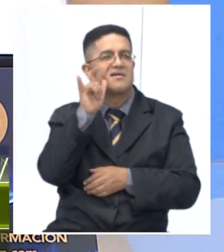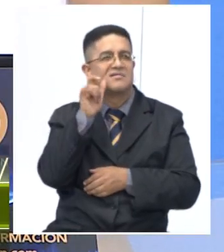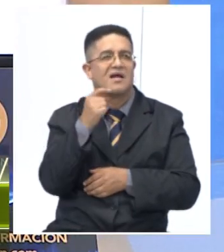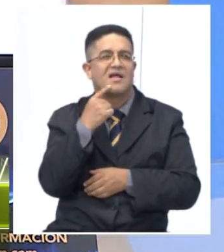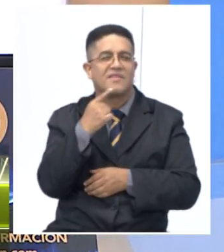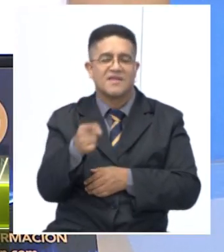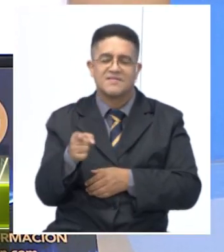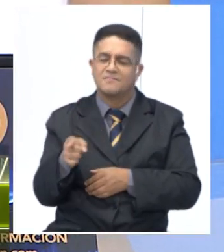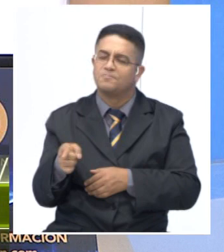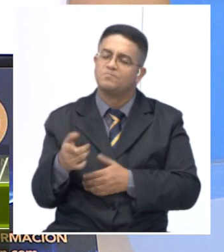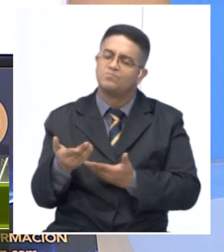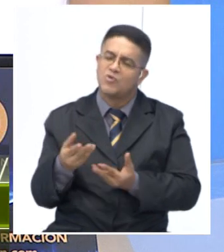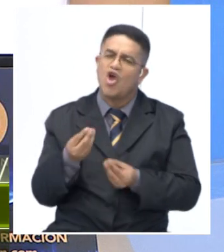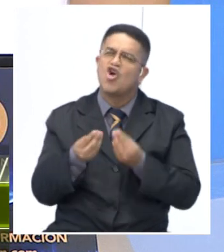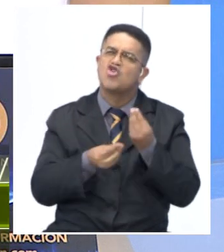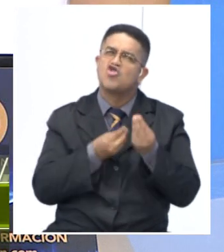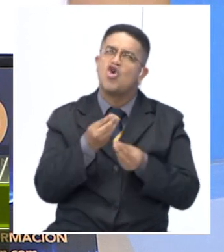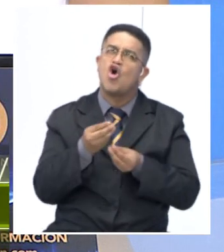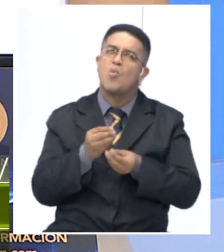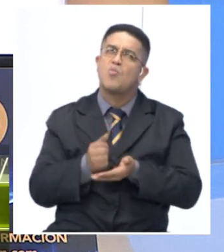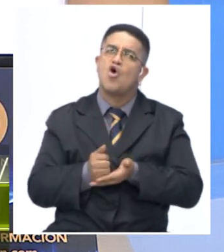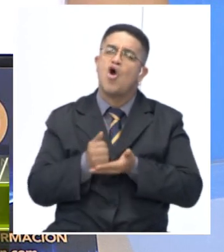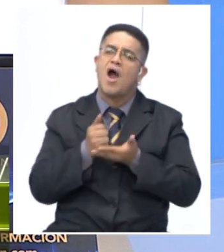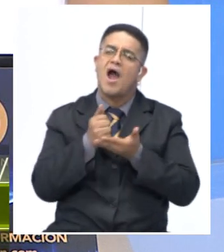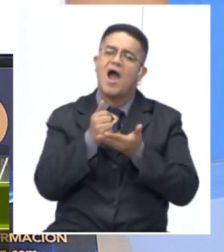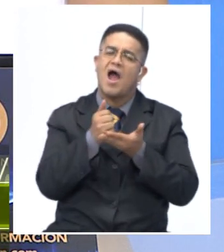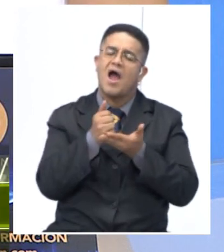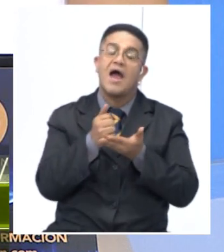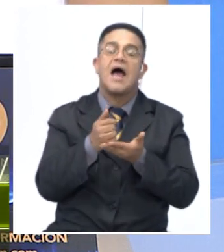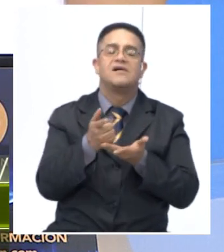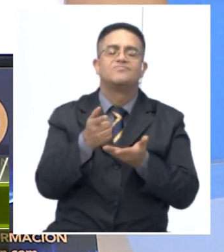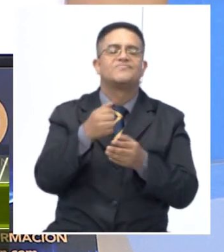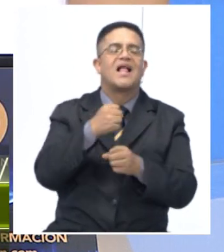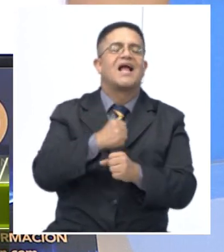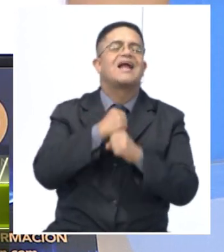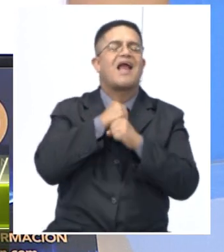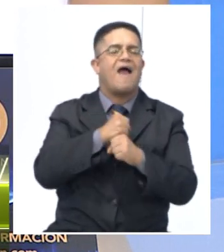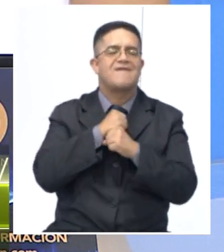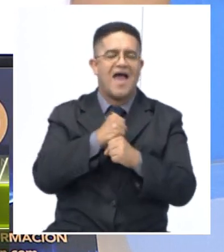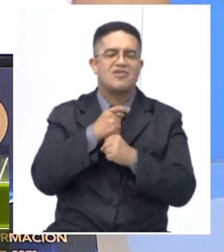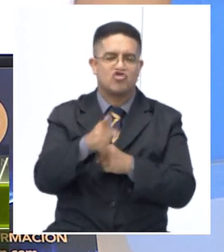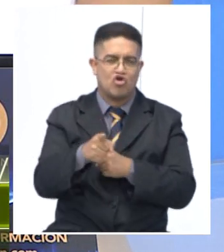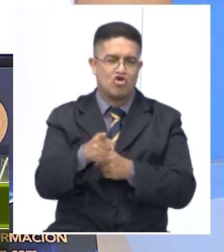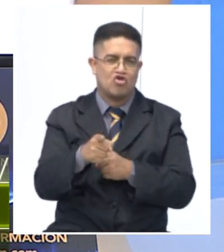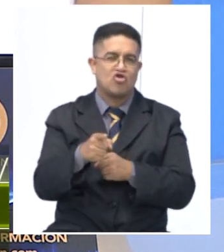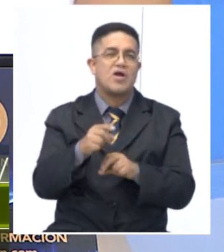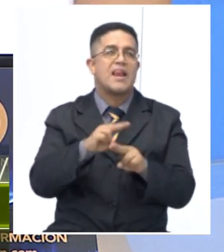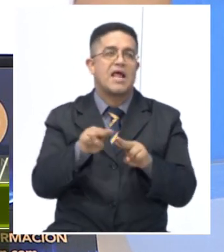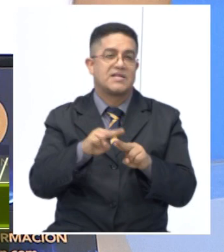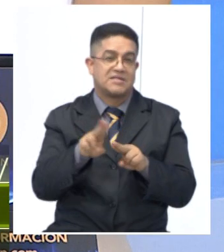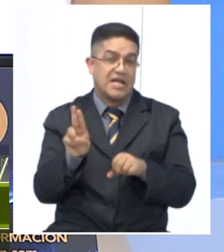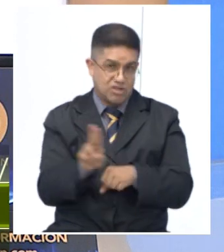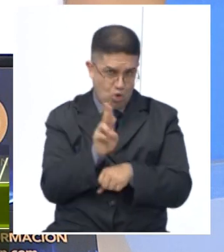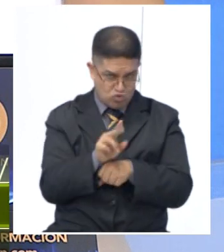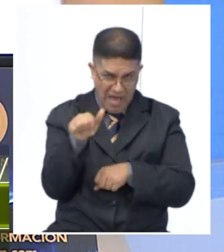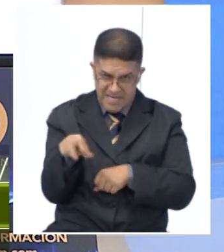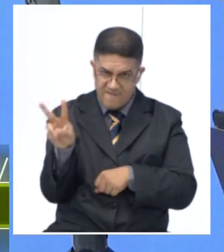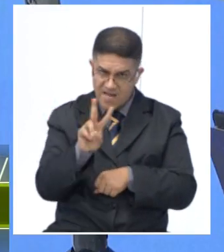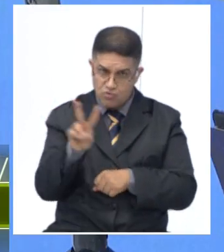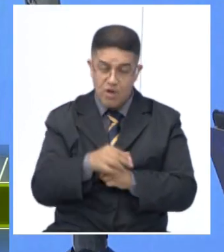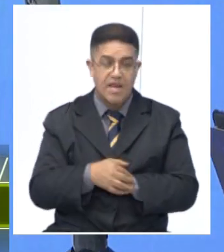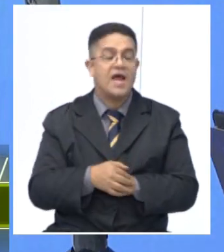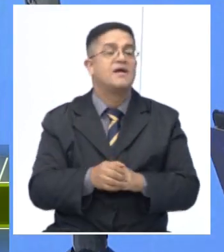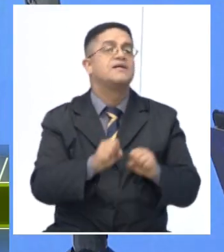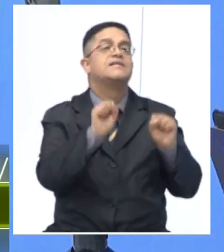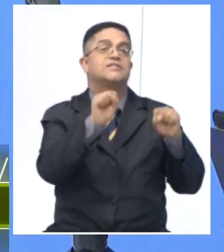Paulucci que nos dice, ¿cómo beneficia la equinoterapia a las personas con síndrome de Down? ¿Se usa en Venezuela? La equinoterapia